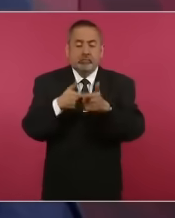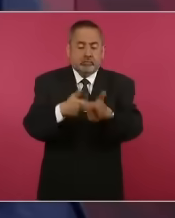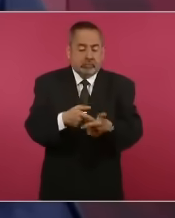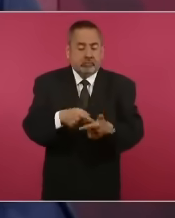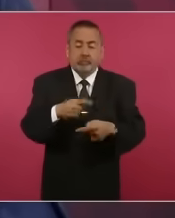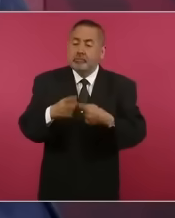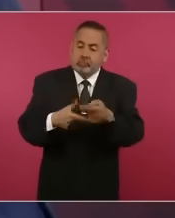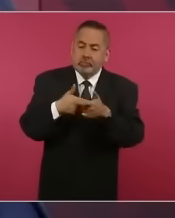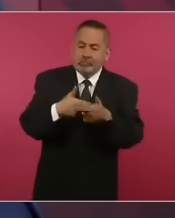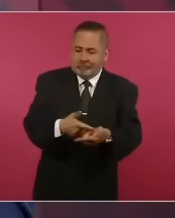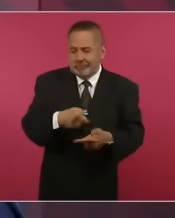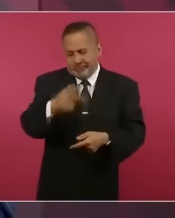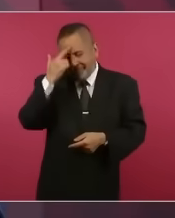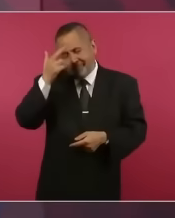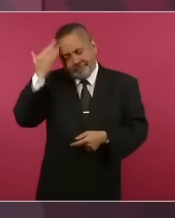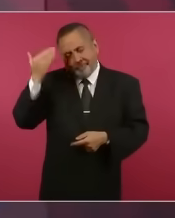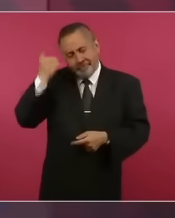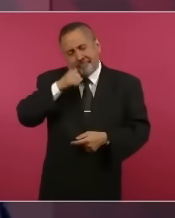un